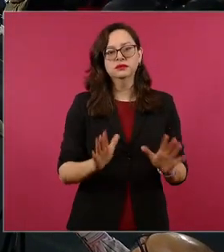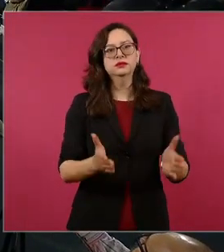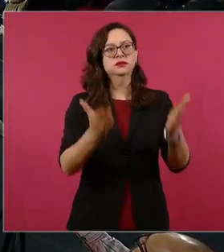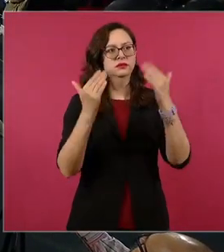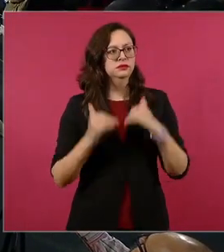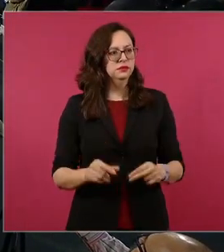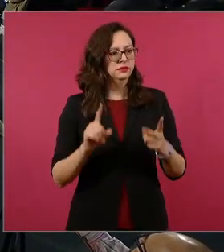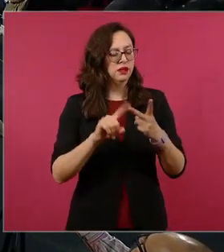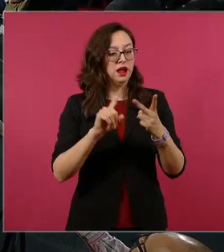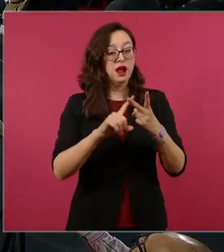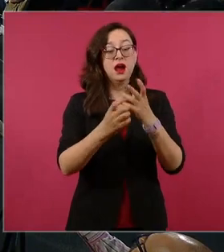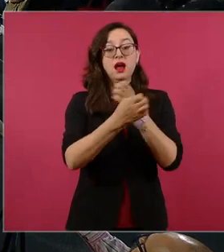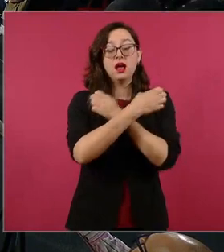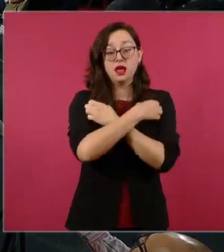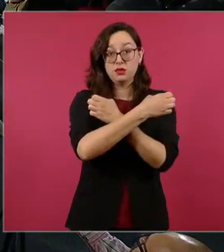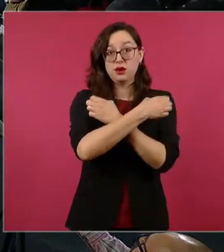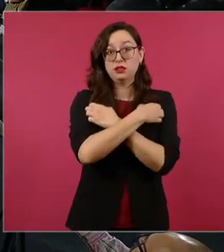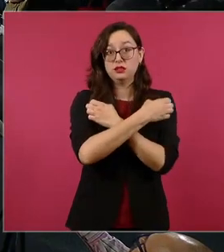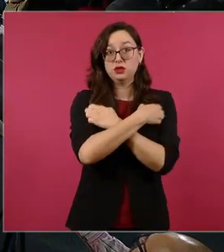educativa,